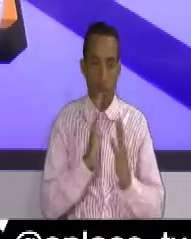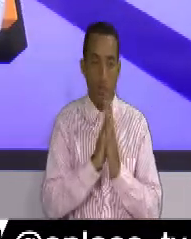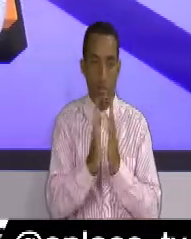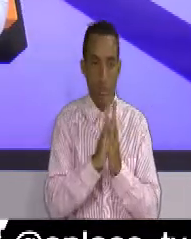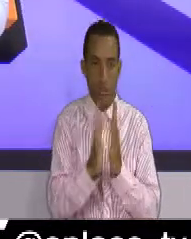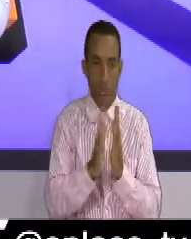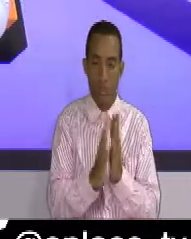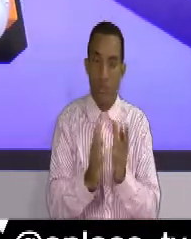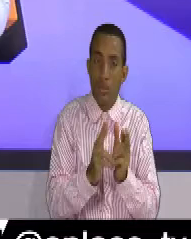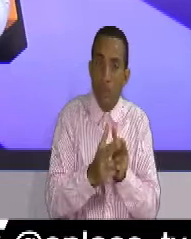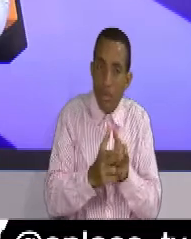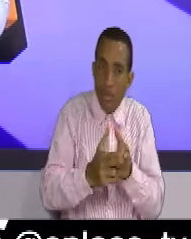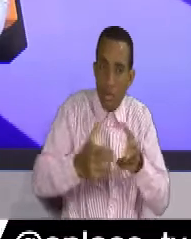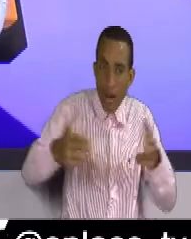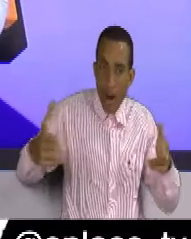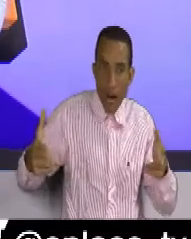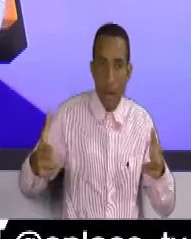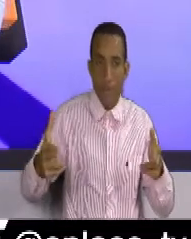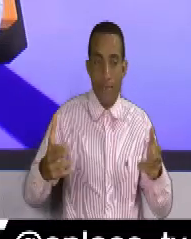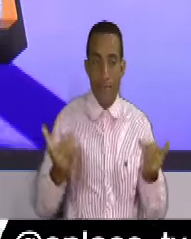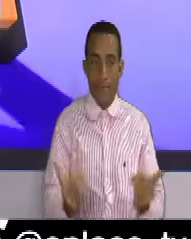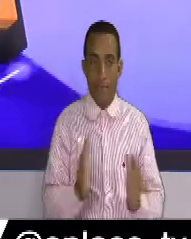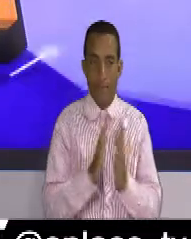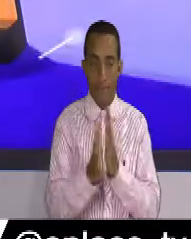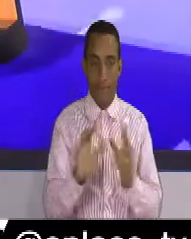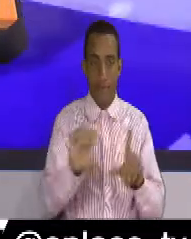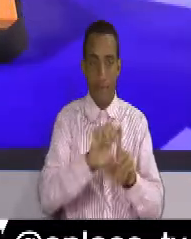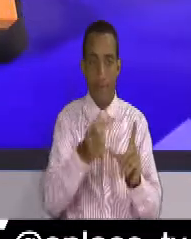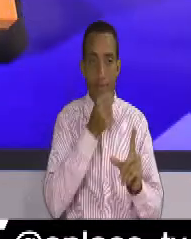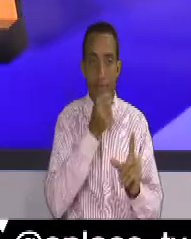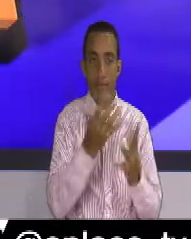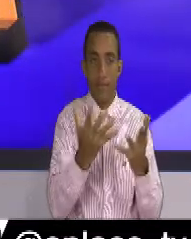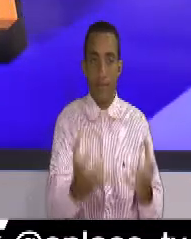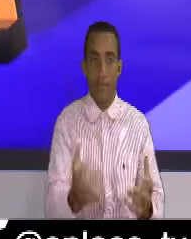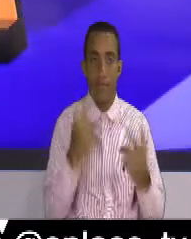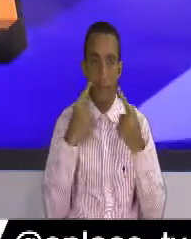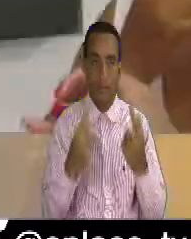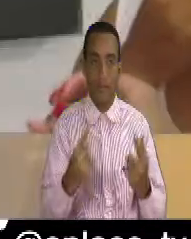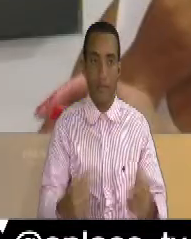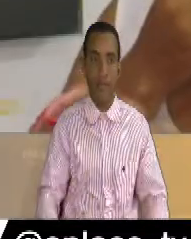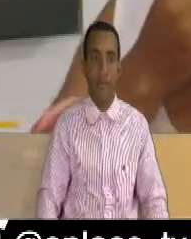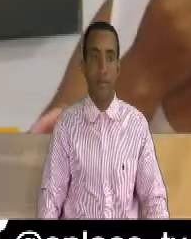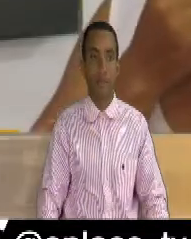y otras informaciones de su interés aquí en el noticiero que usted quiere ver.